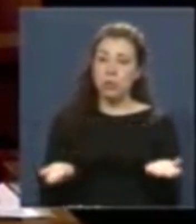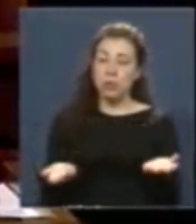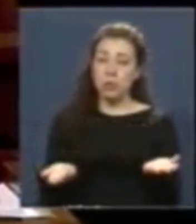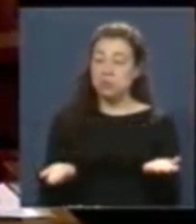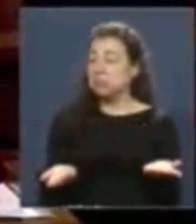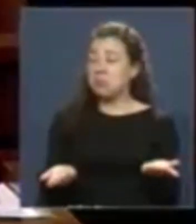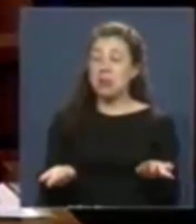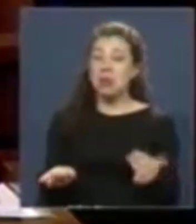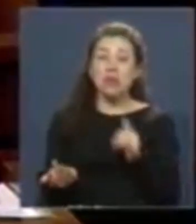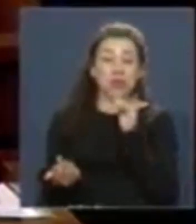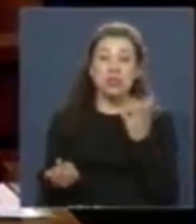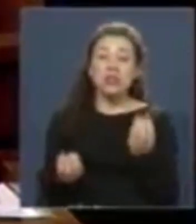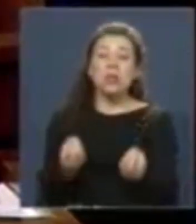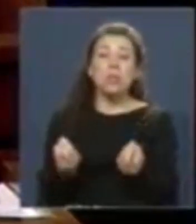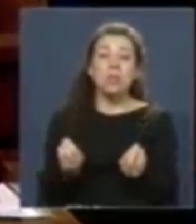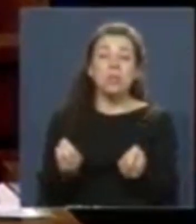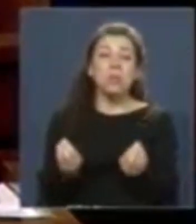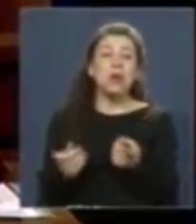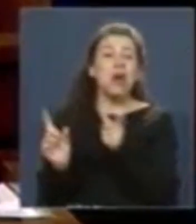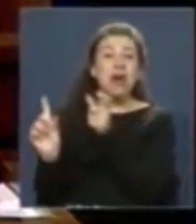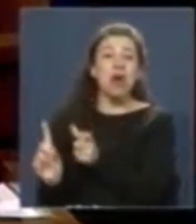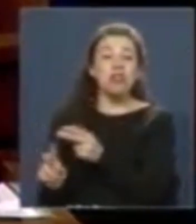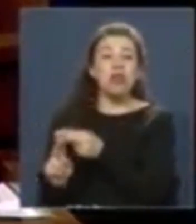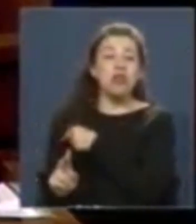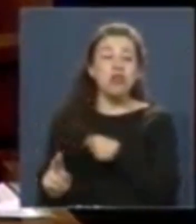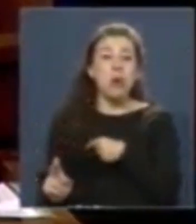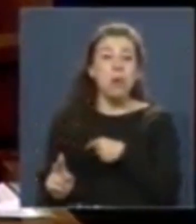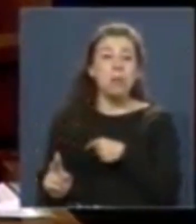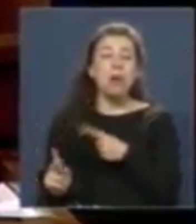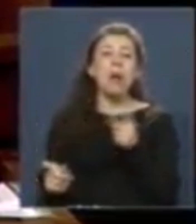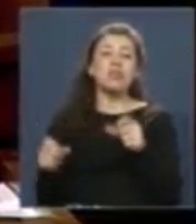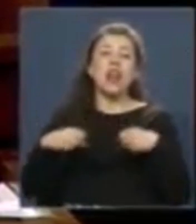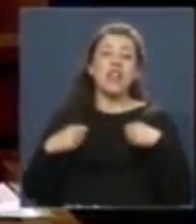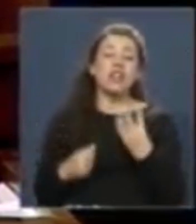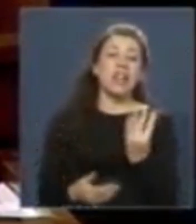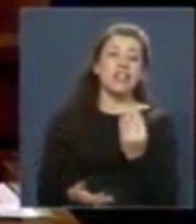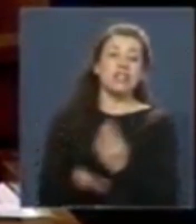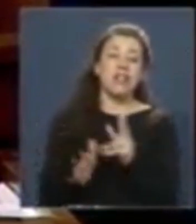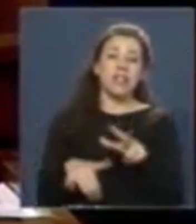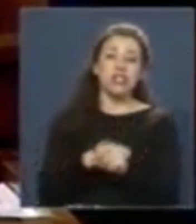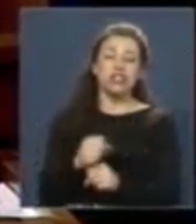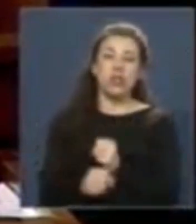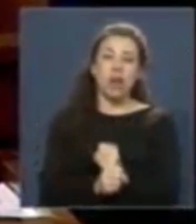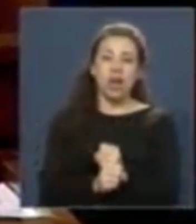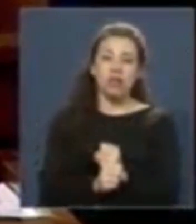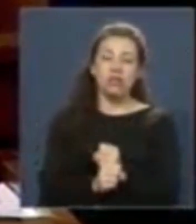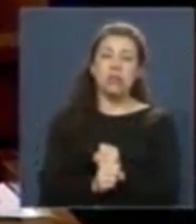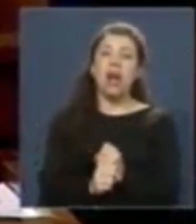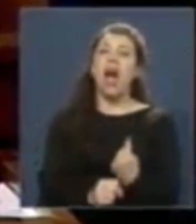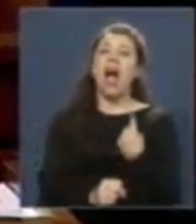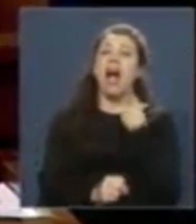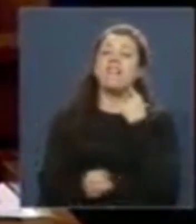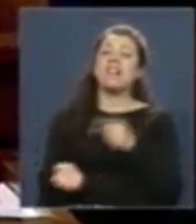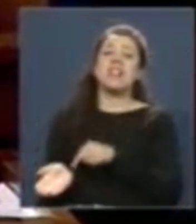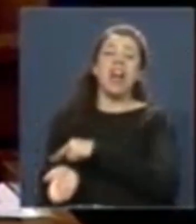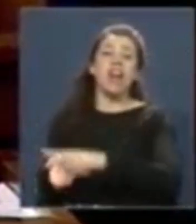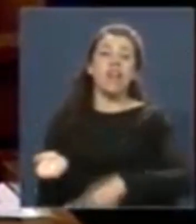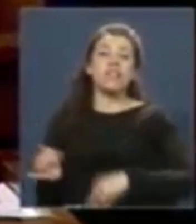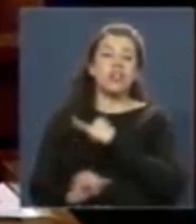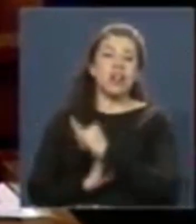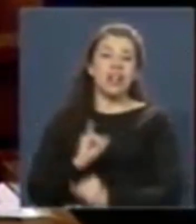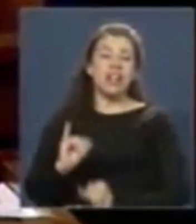ningún punto el hecho de que un control de identidad a adolescentes entre los 14 y 18 años vulnere la Convención